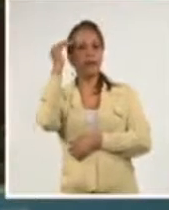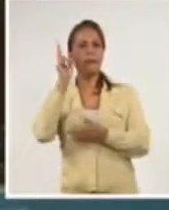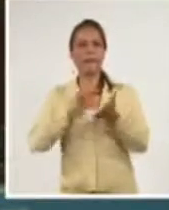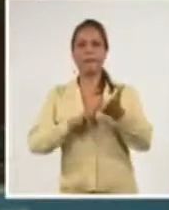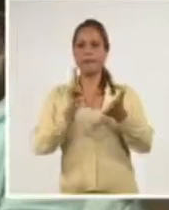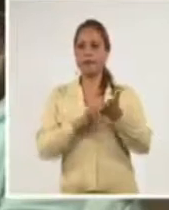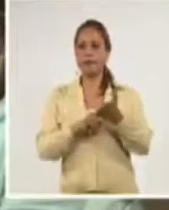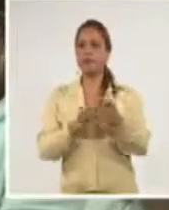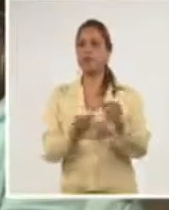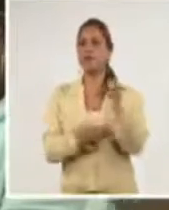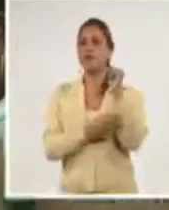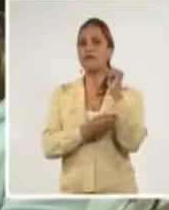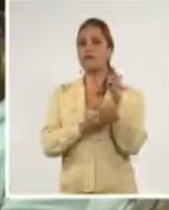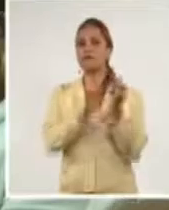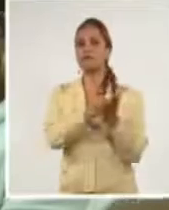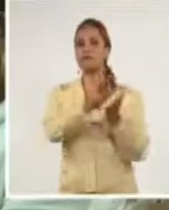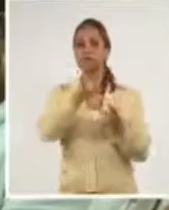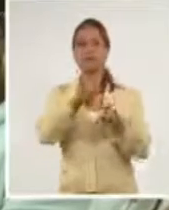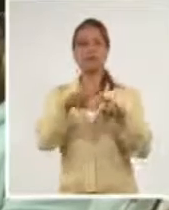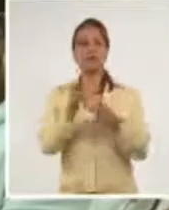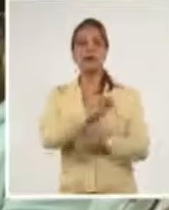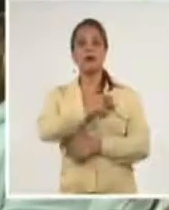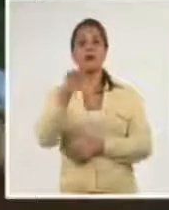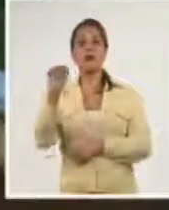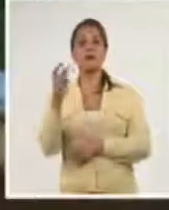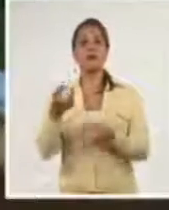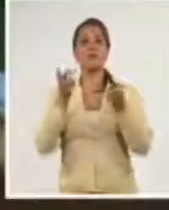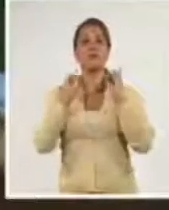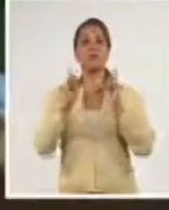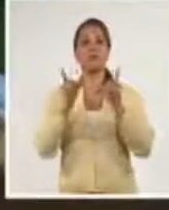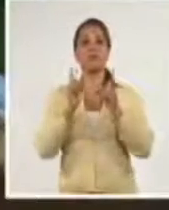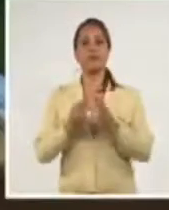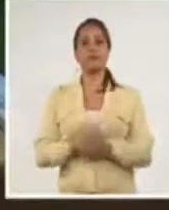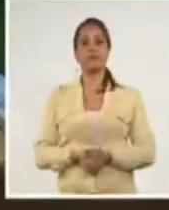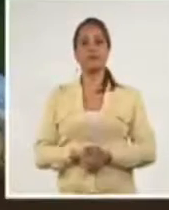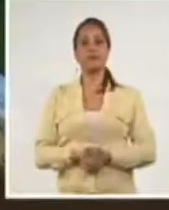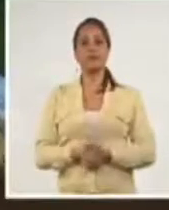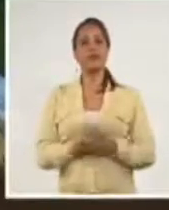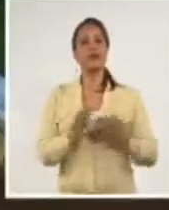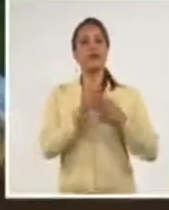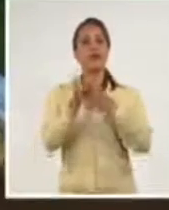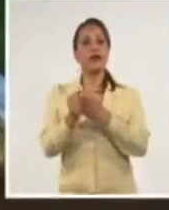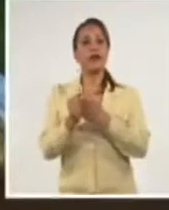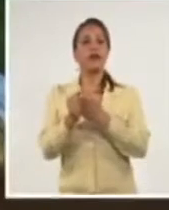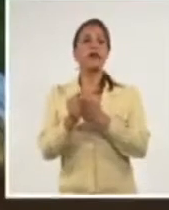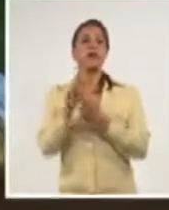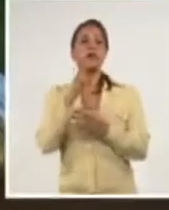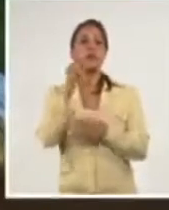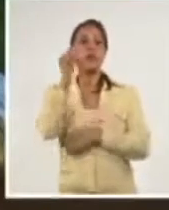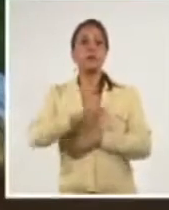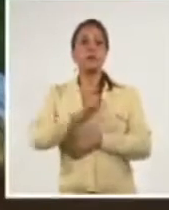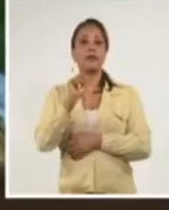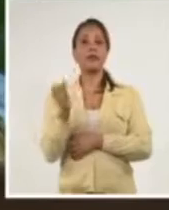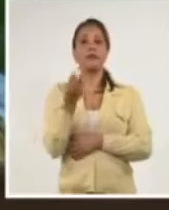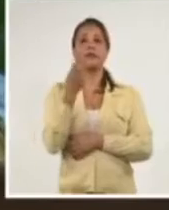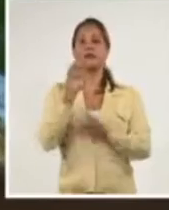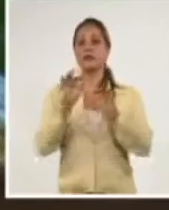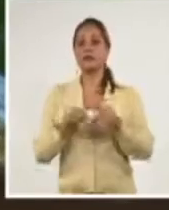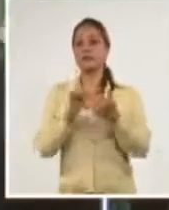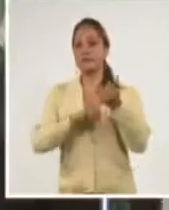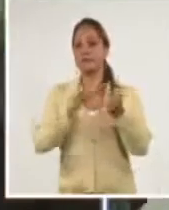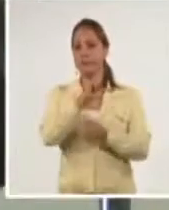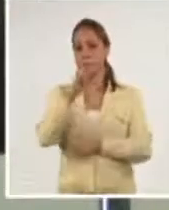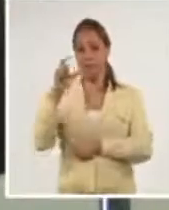fuerza consciente y comprometida como vanguardia política. Presidido por Ernesto Santiesteban Velázquez, primer secretario del partido